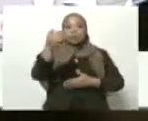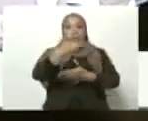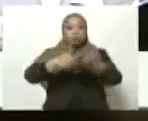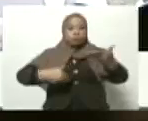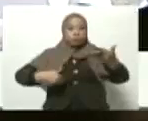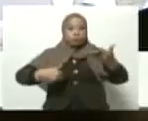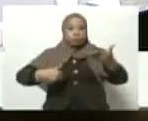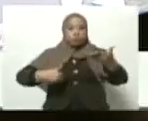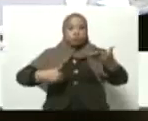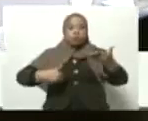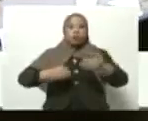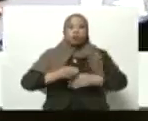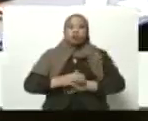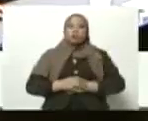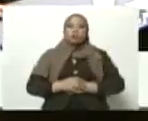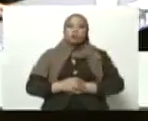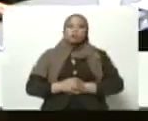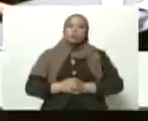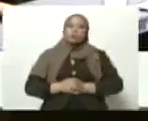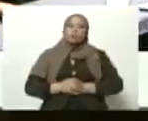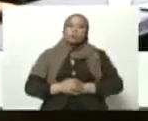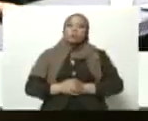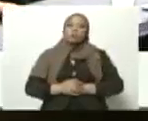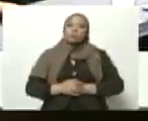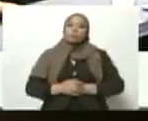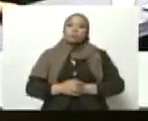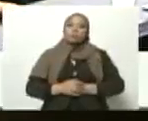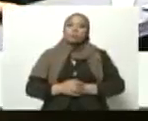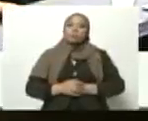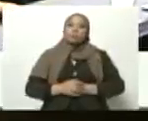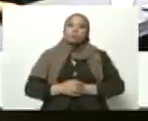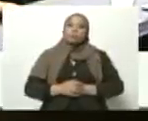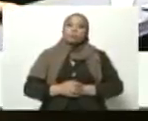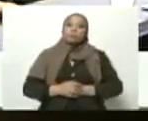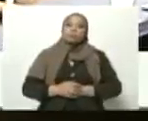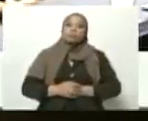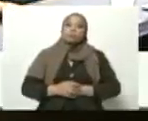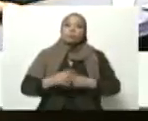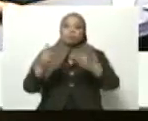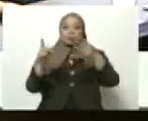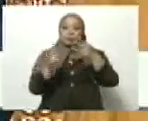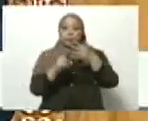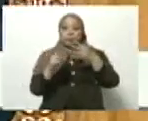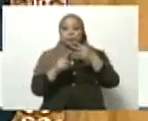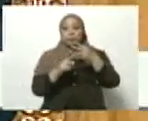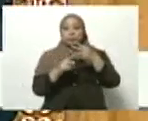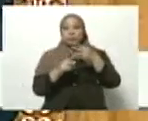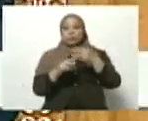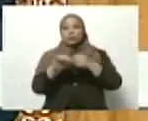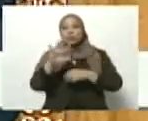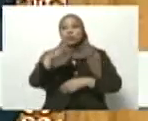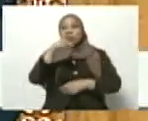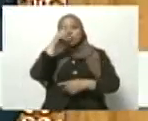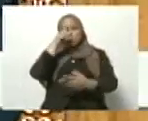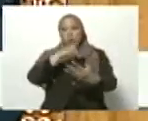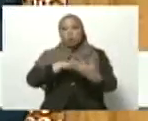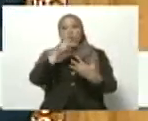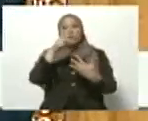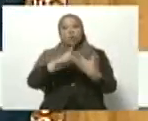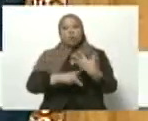es, por ahí no es. Viene un tercer plan, el cuarto, quinto plan en este caso ya.